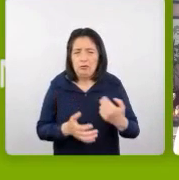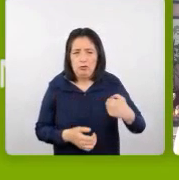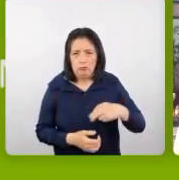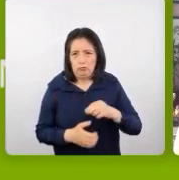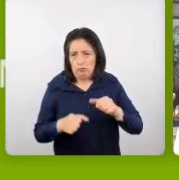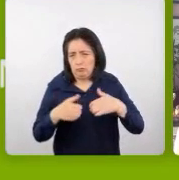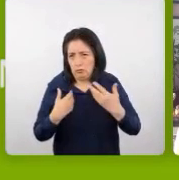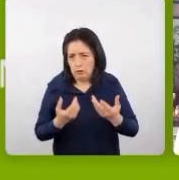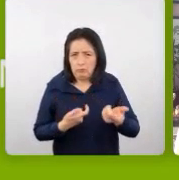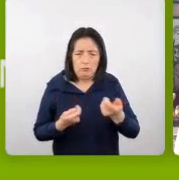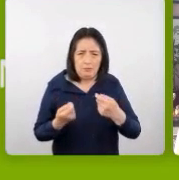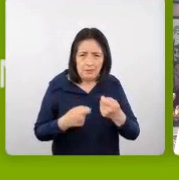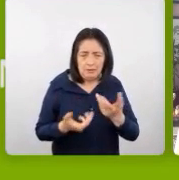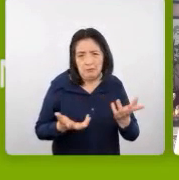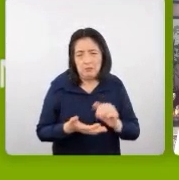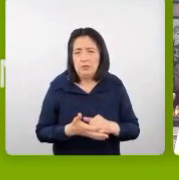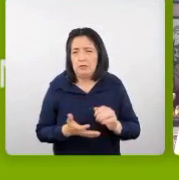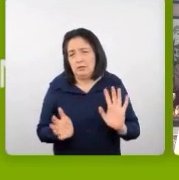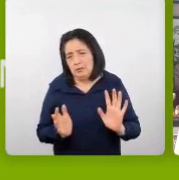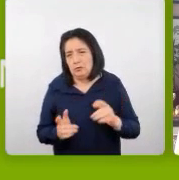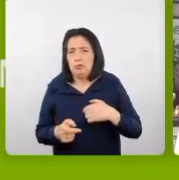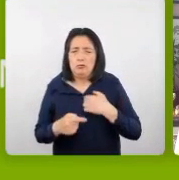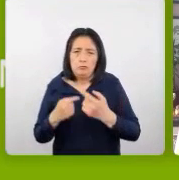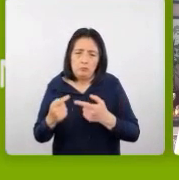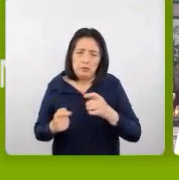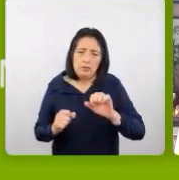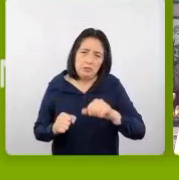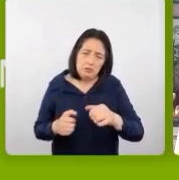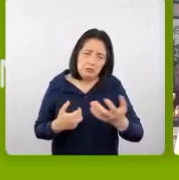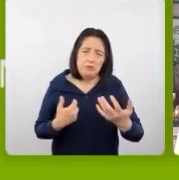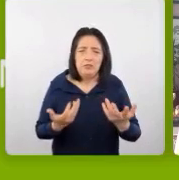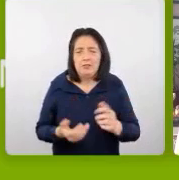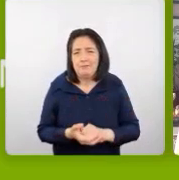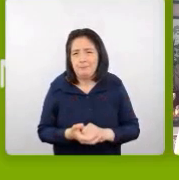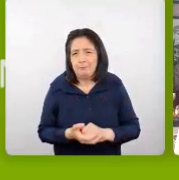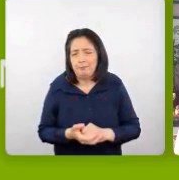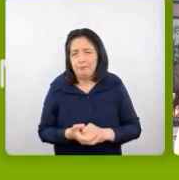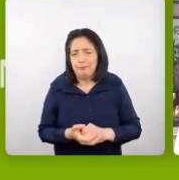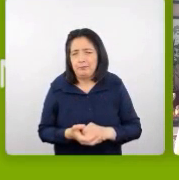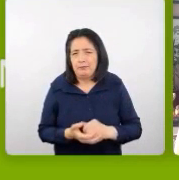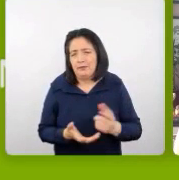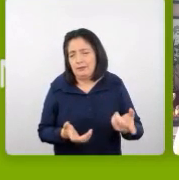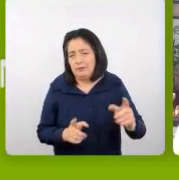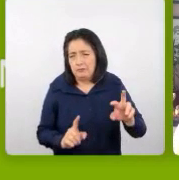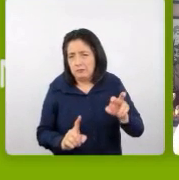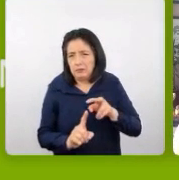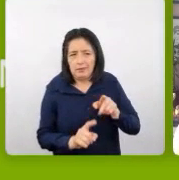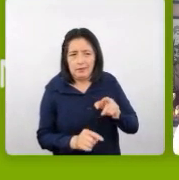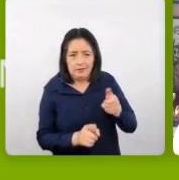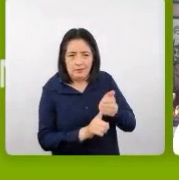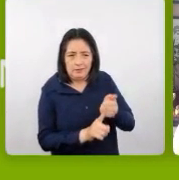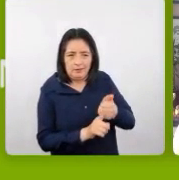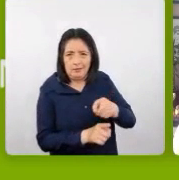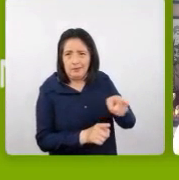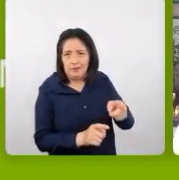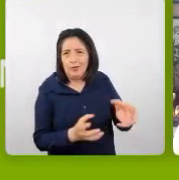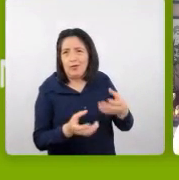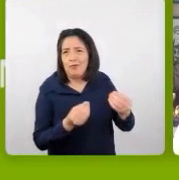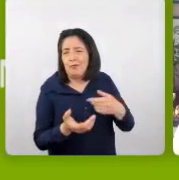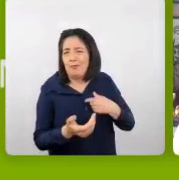podamos vender, porque al final de cuentas obviamente tenemos una perspectiva subjetiva, sino ellos también cómo lo pueden